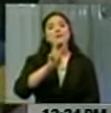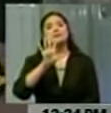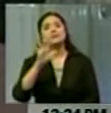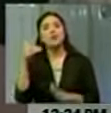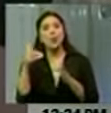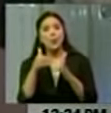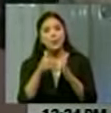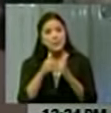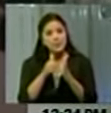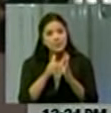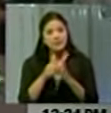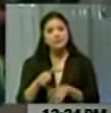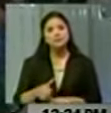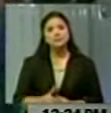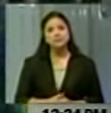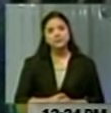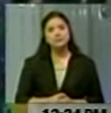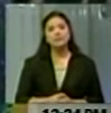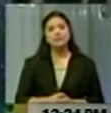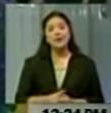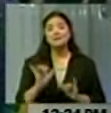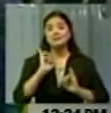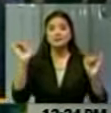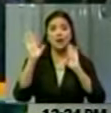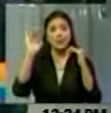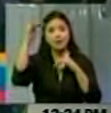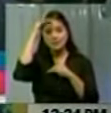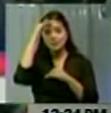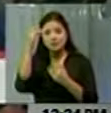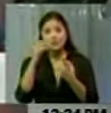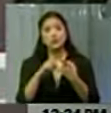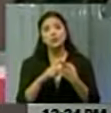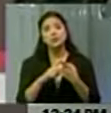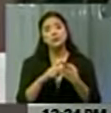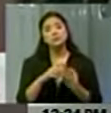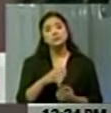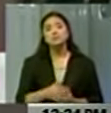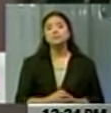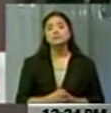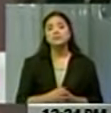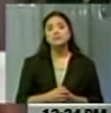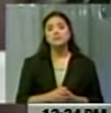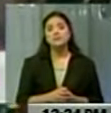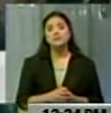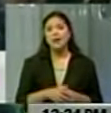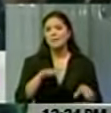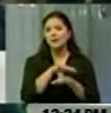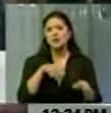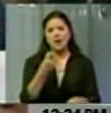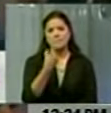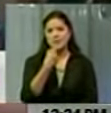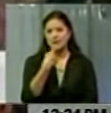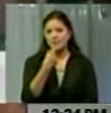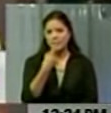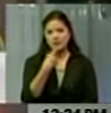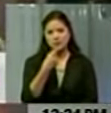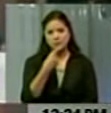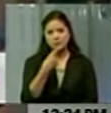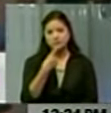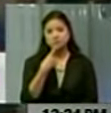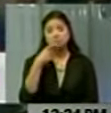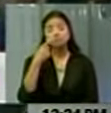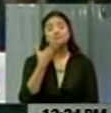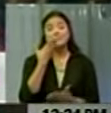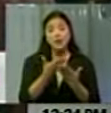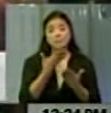25.000 solicitudes que hemos atendido, podemos decir que la mayoría de los medicamentos, los principales medicamentos que se nos